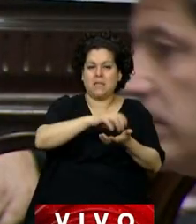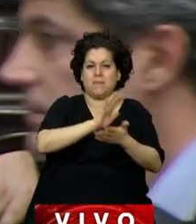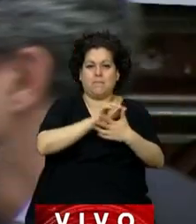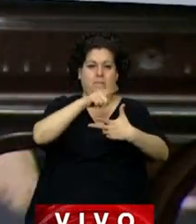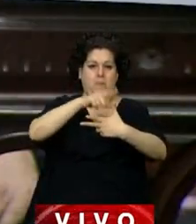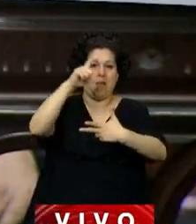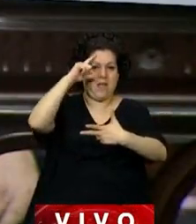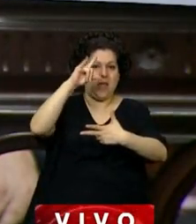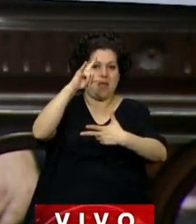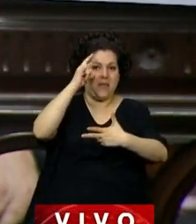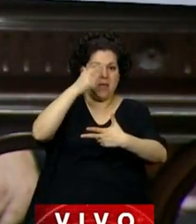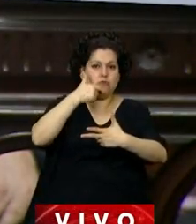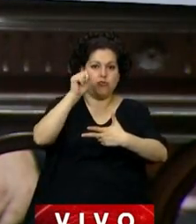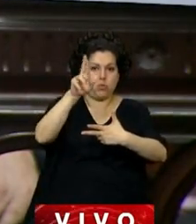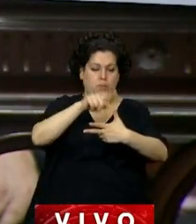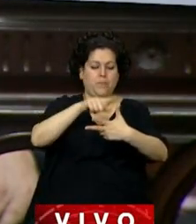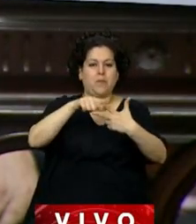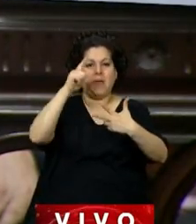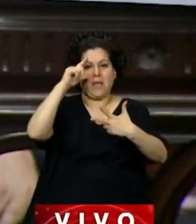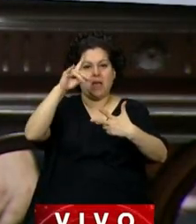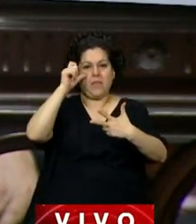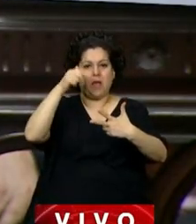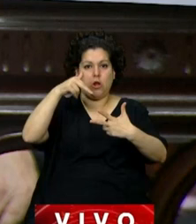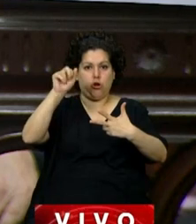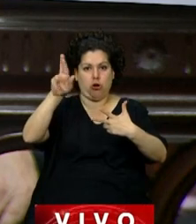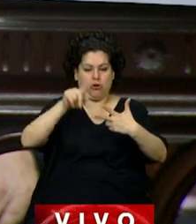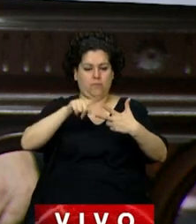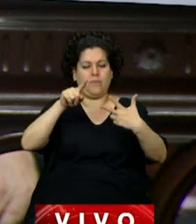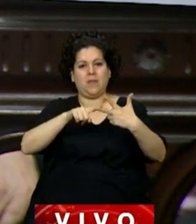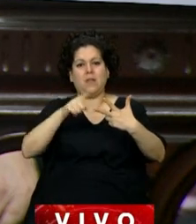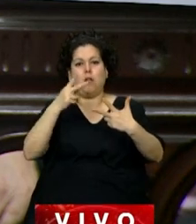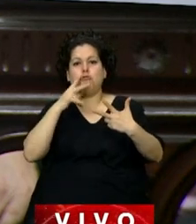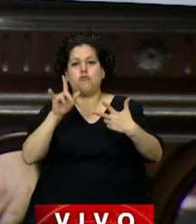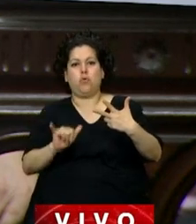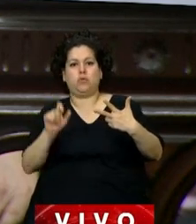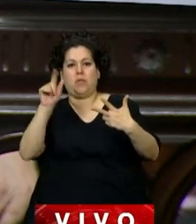Sur y Edenor. Ya le cobraron una vez la luz a los misioneros. No